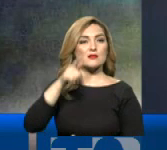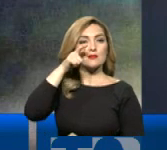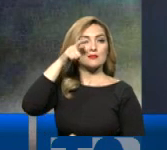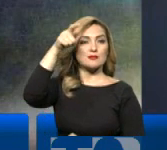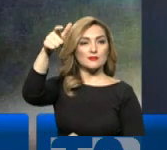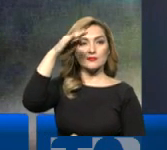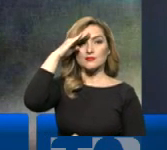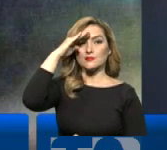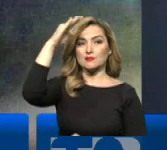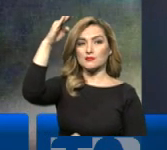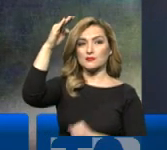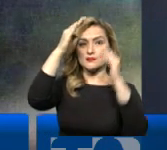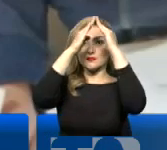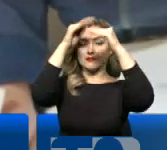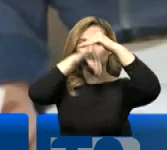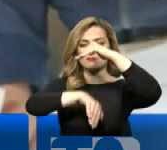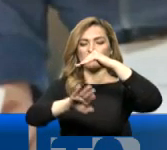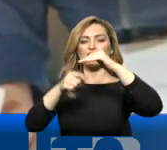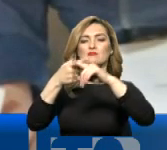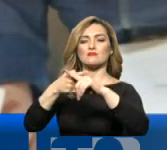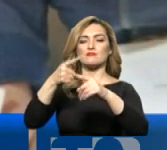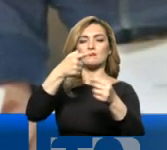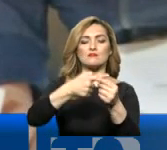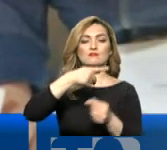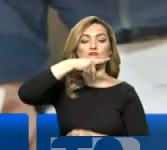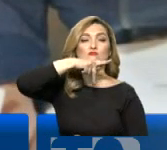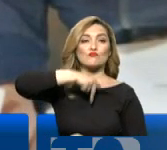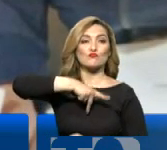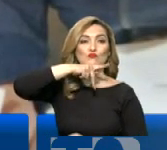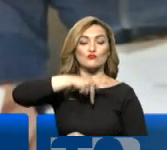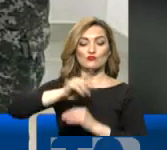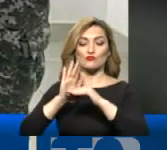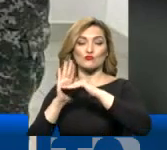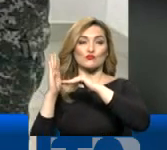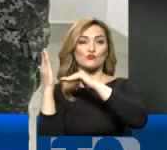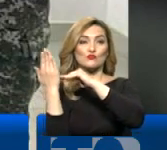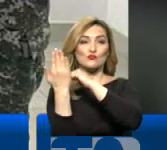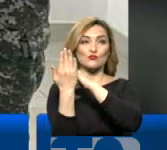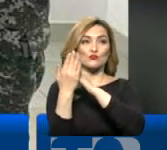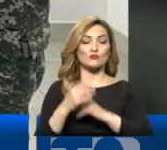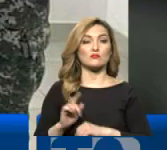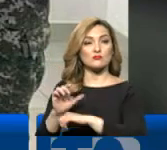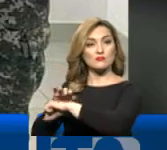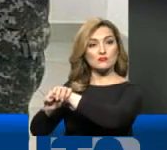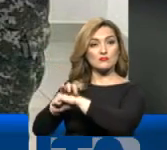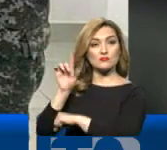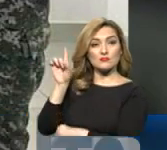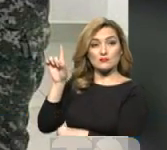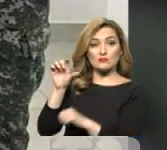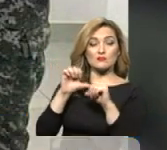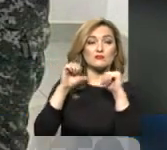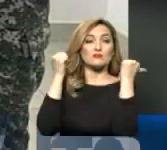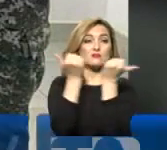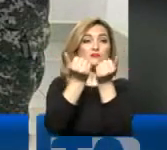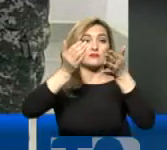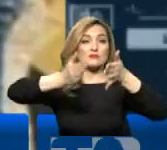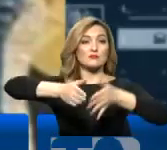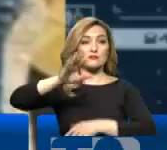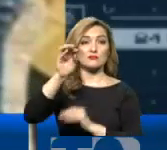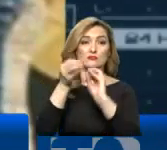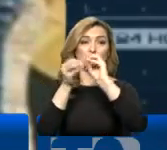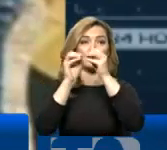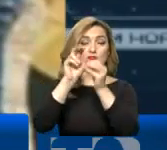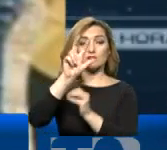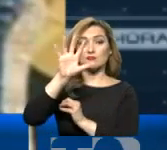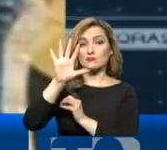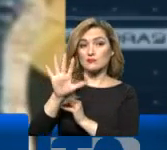del Estado ejecutó varios allanamientos en Quito, Puerto Viejo y Bahía de Caracas. Ahí se detuvo al asambleísta oficialista Daniel Mendoza y